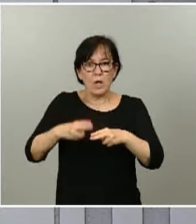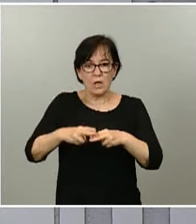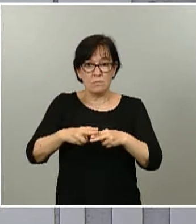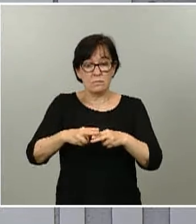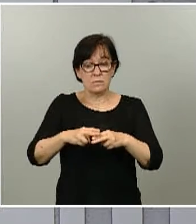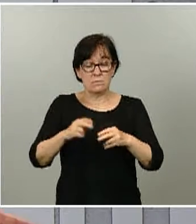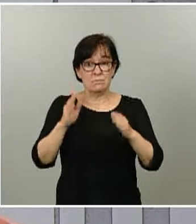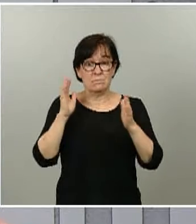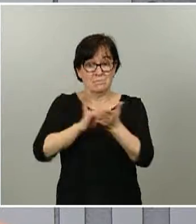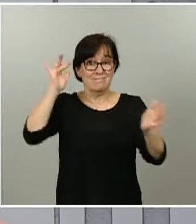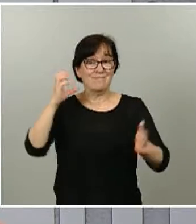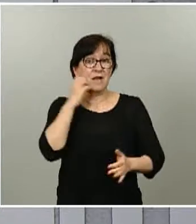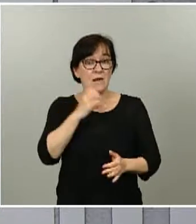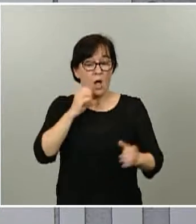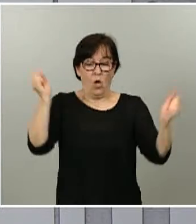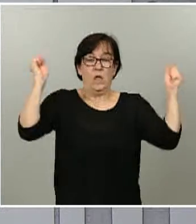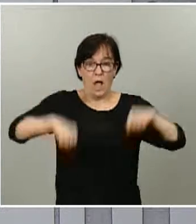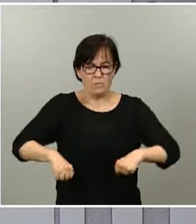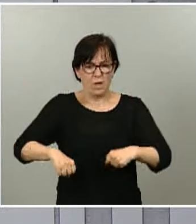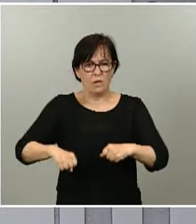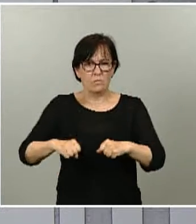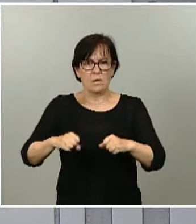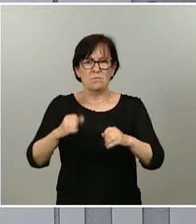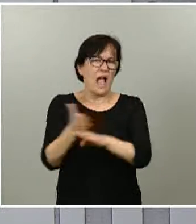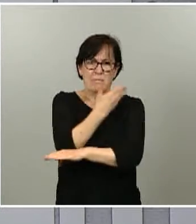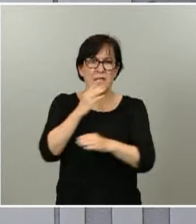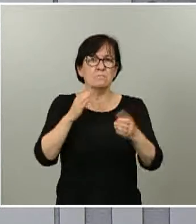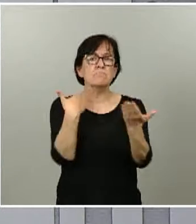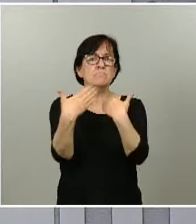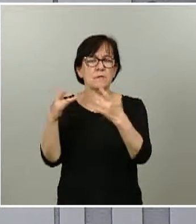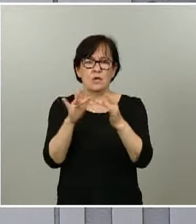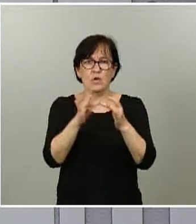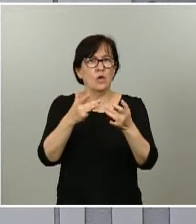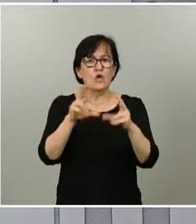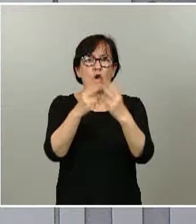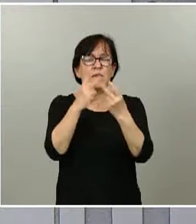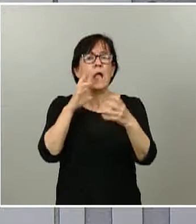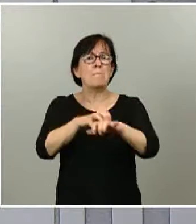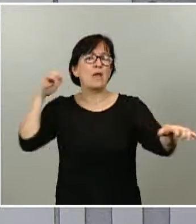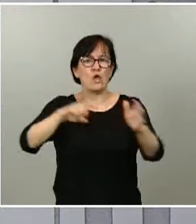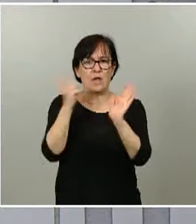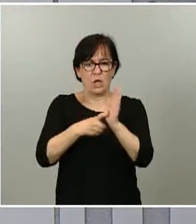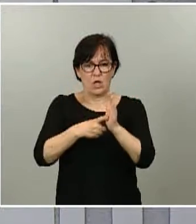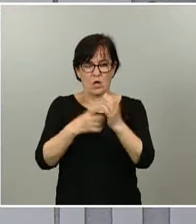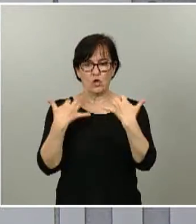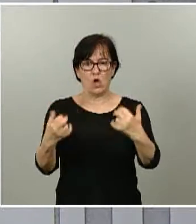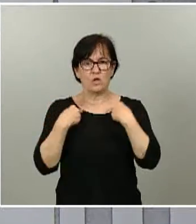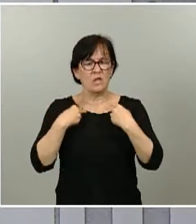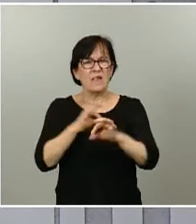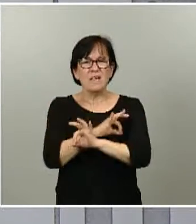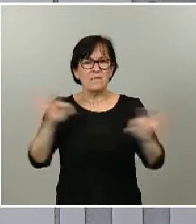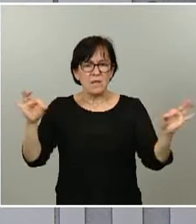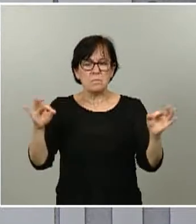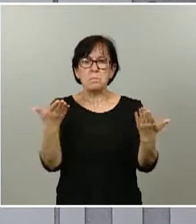aprobó, al margen del diálogo social, con una mayoría absoluta en el Congreso de los Diputados, sin ningún tipo de conversaciones